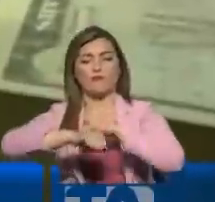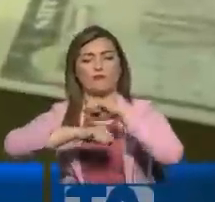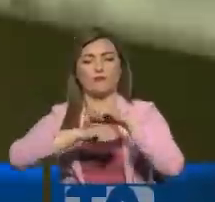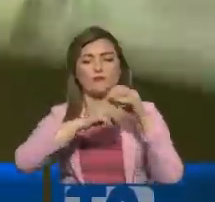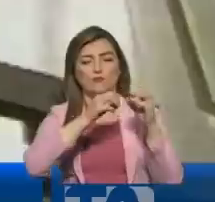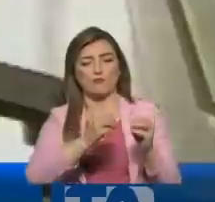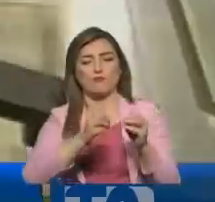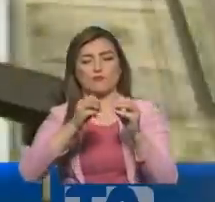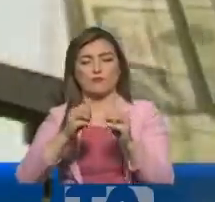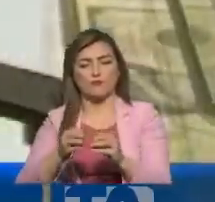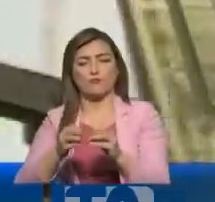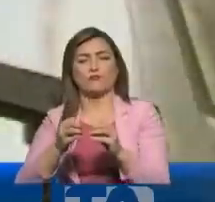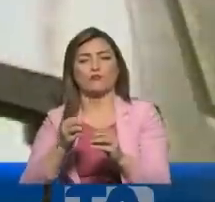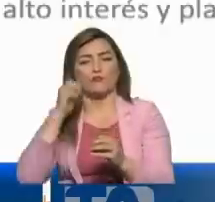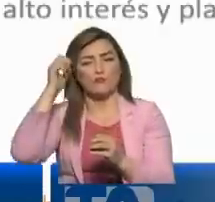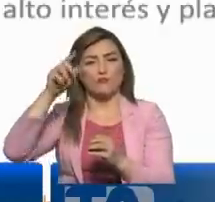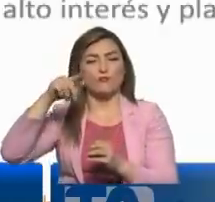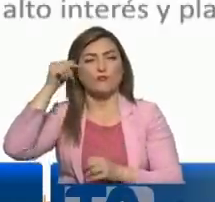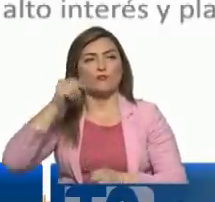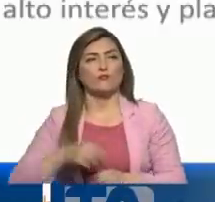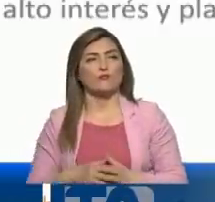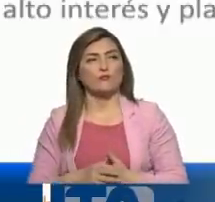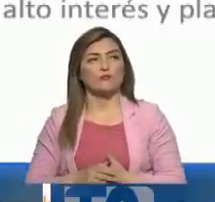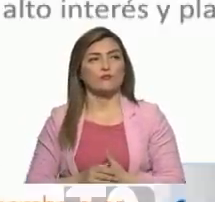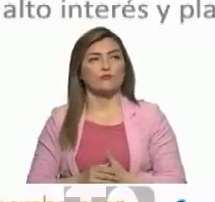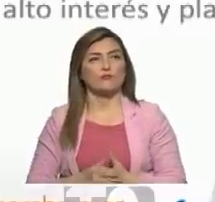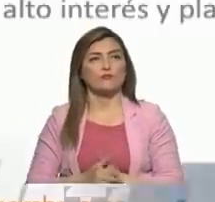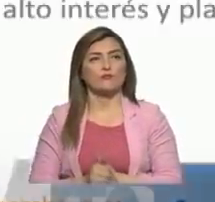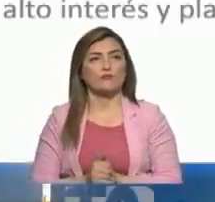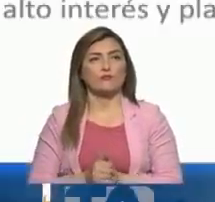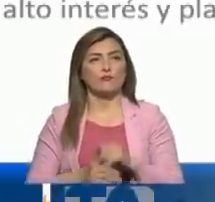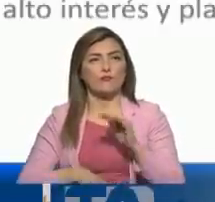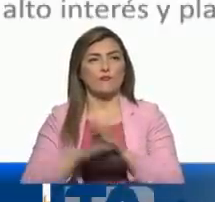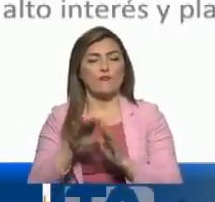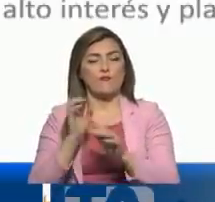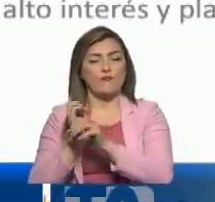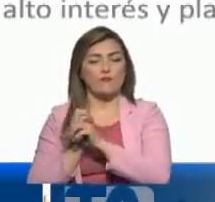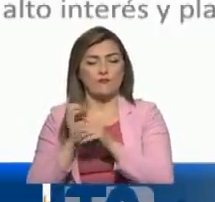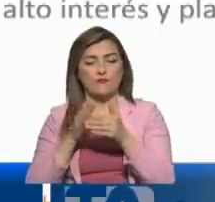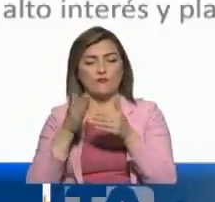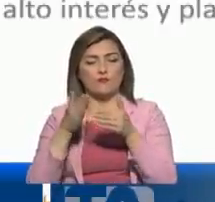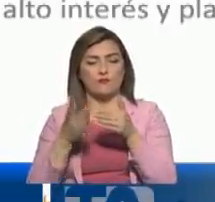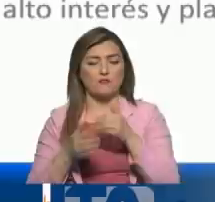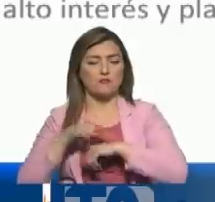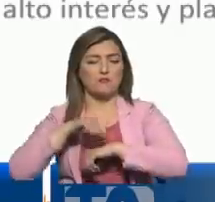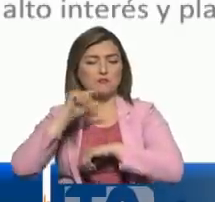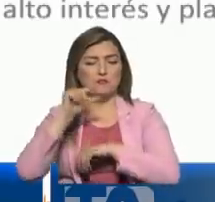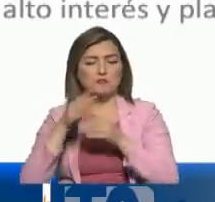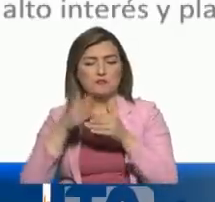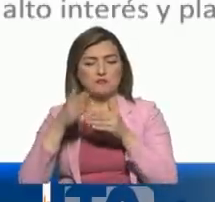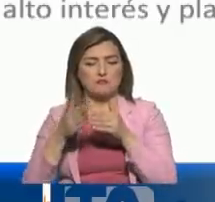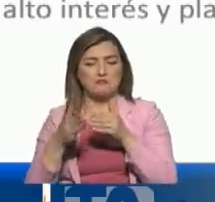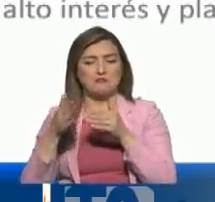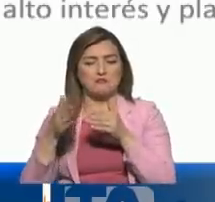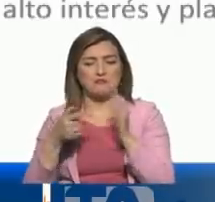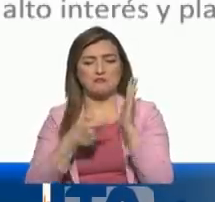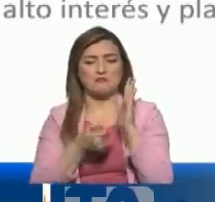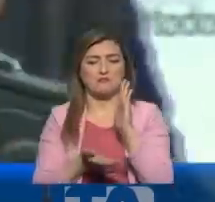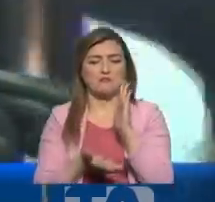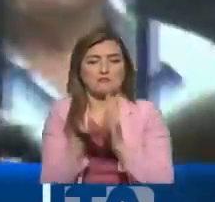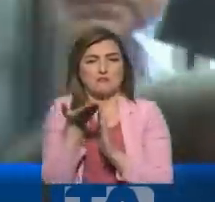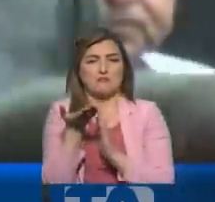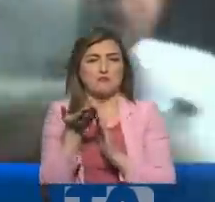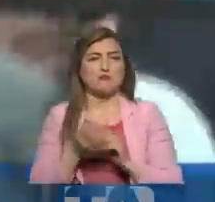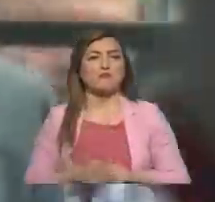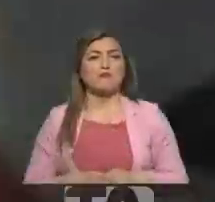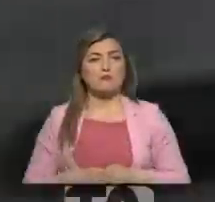reestructuración que se consiguió en este gobierno. Eran obligaciones mayoritariamente de plazos cortos y tasas de interés elevadas.